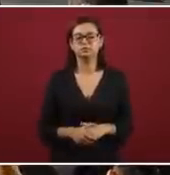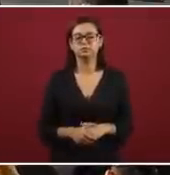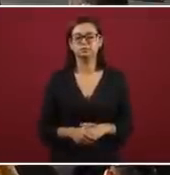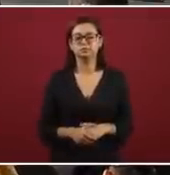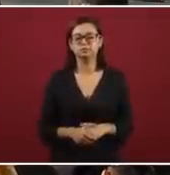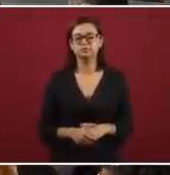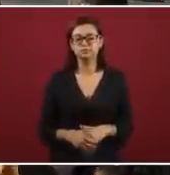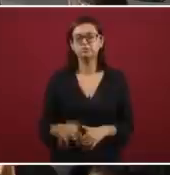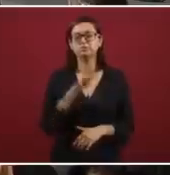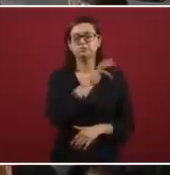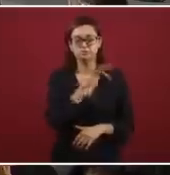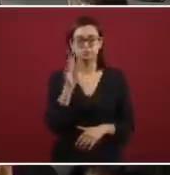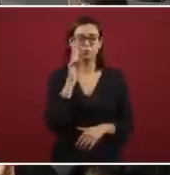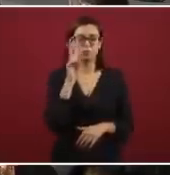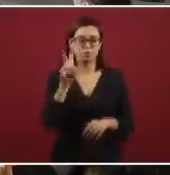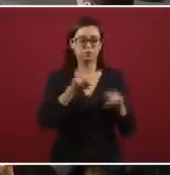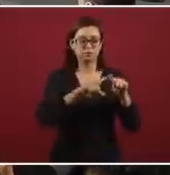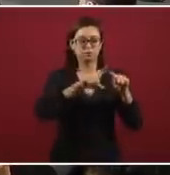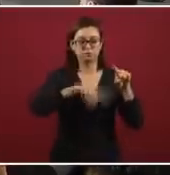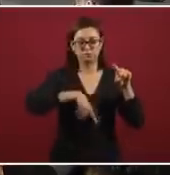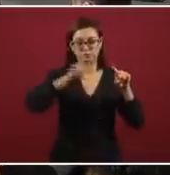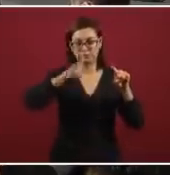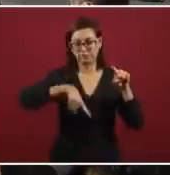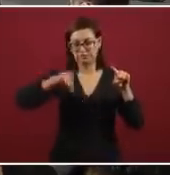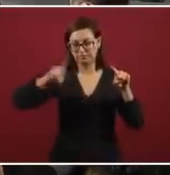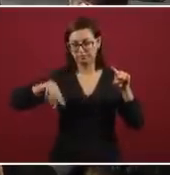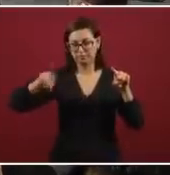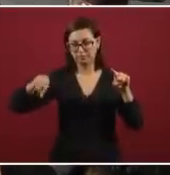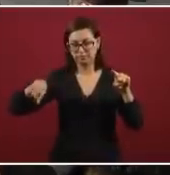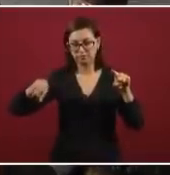Aquí podemos observar en la gráfica